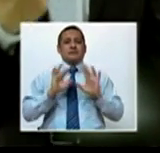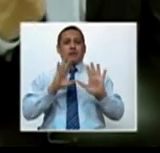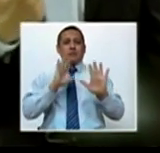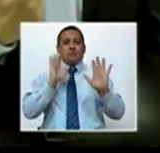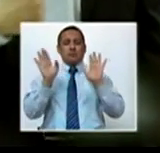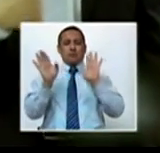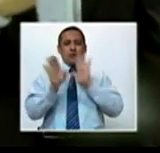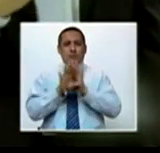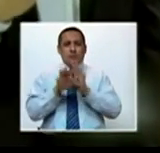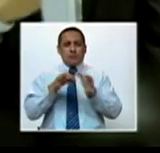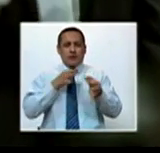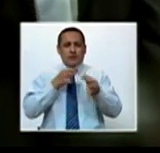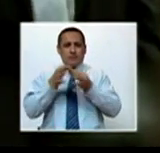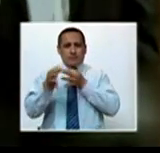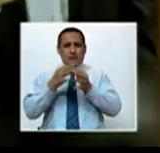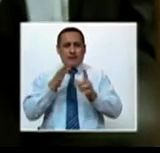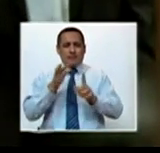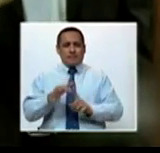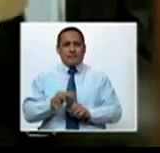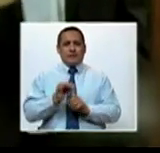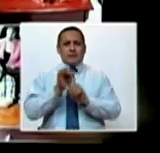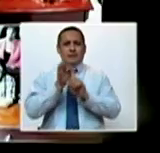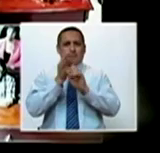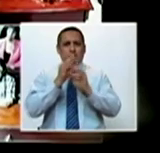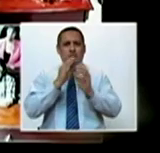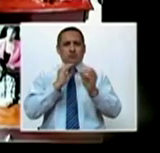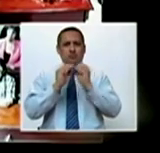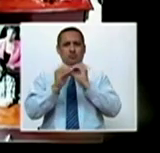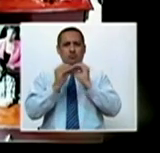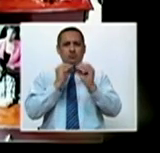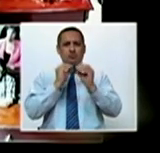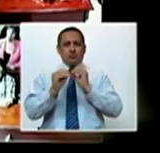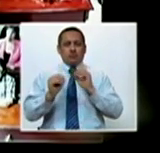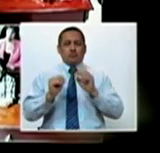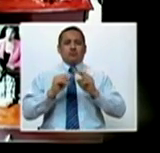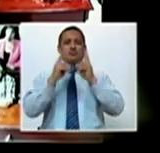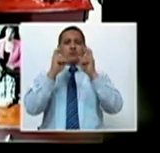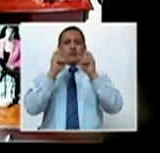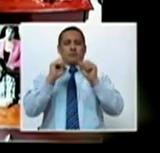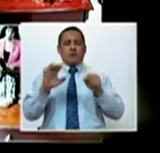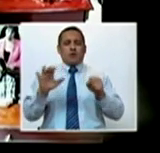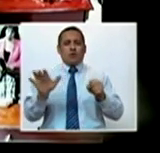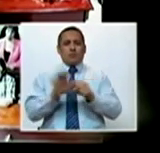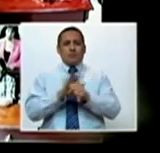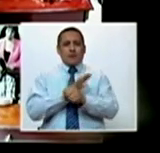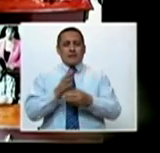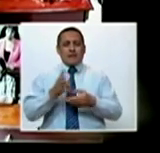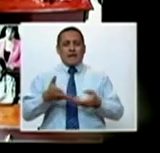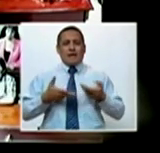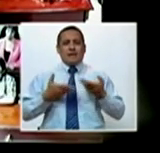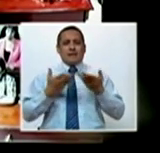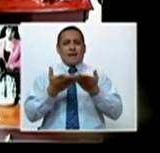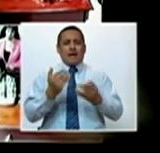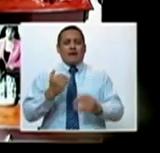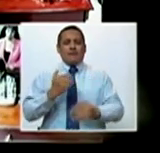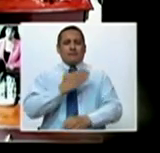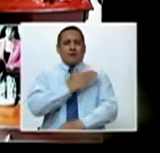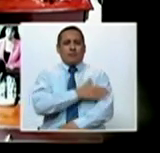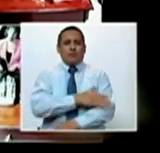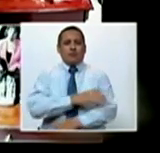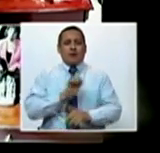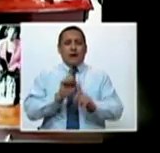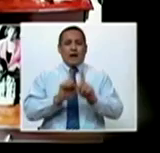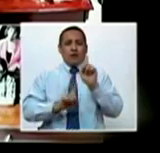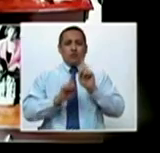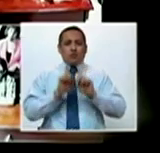salvo que la sentencia principal resuelva el asunto totalmente a favor de una